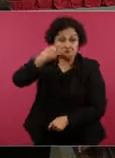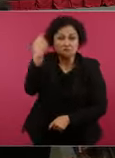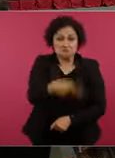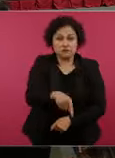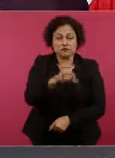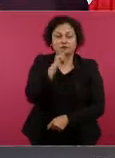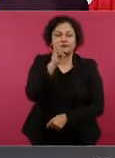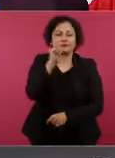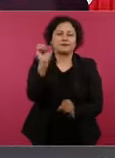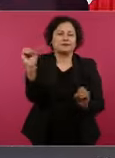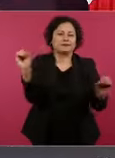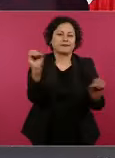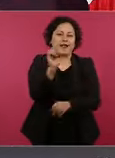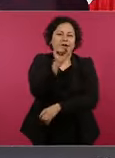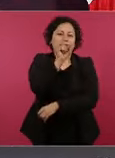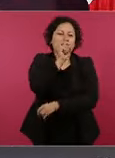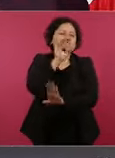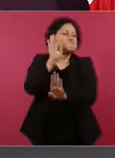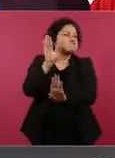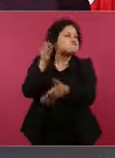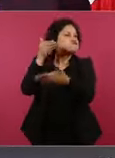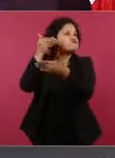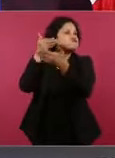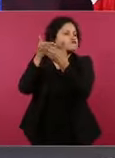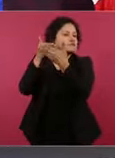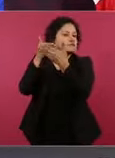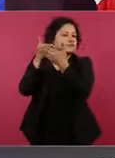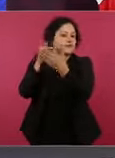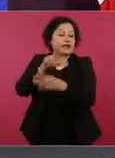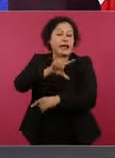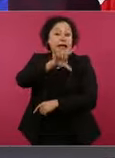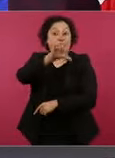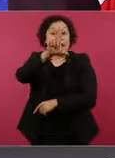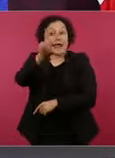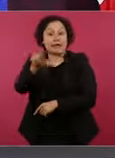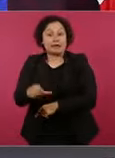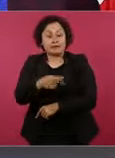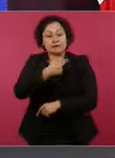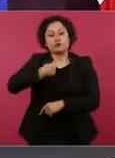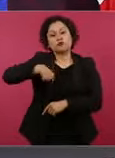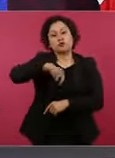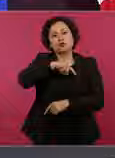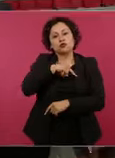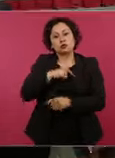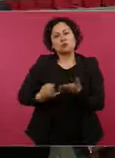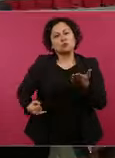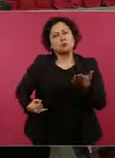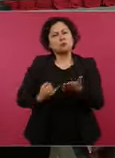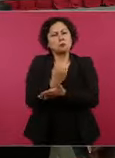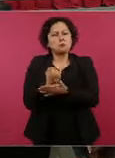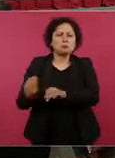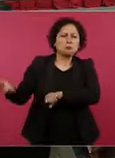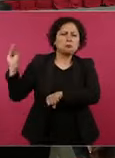surgen, aparecen como hongos después de la lluvia,